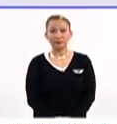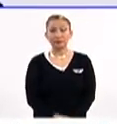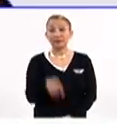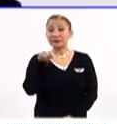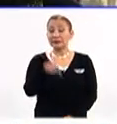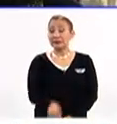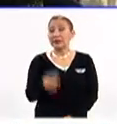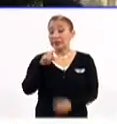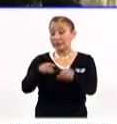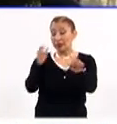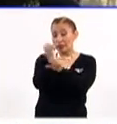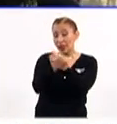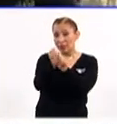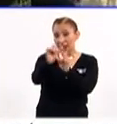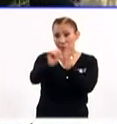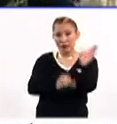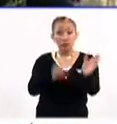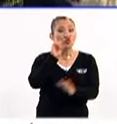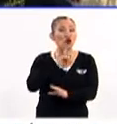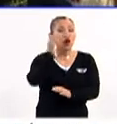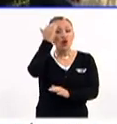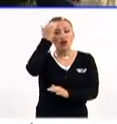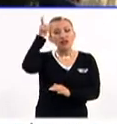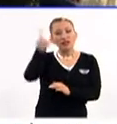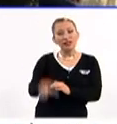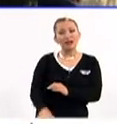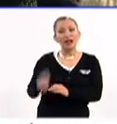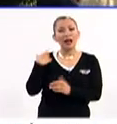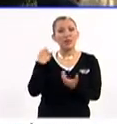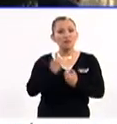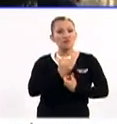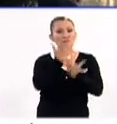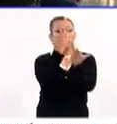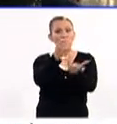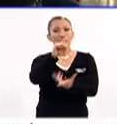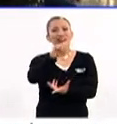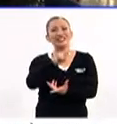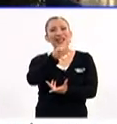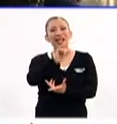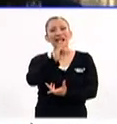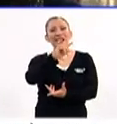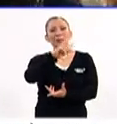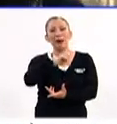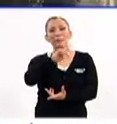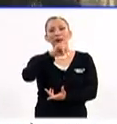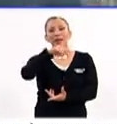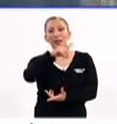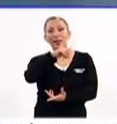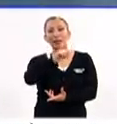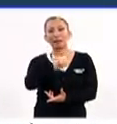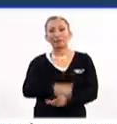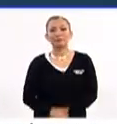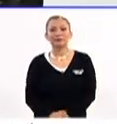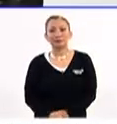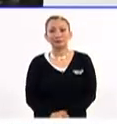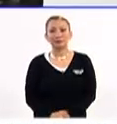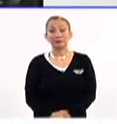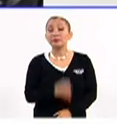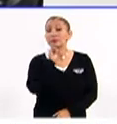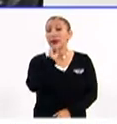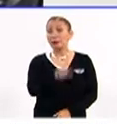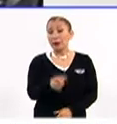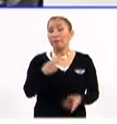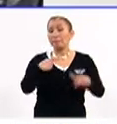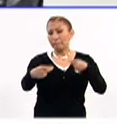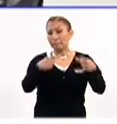En nuestra serie de trabajos del Mes de la Mujer conoceremos a la poeta mixteca Irma Pineda. Y también